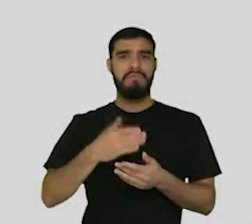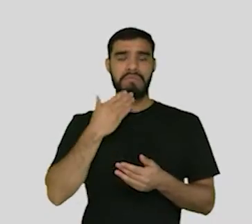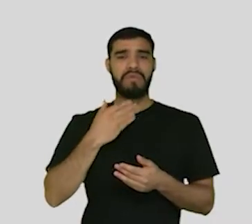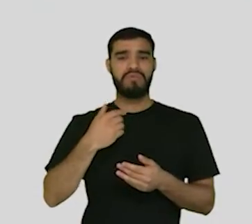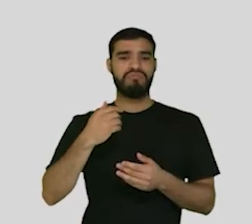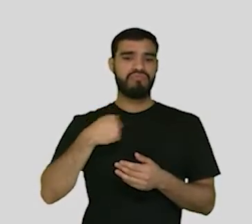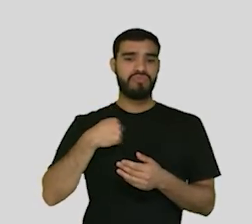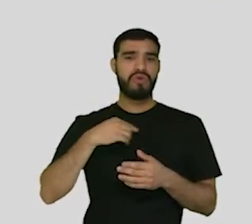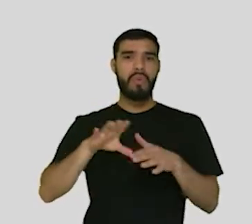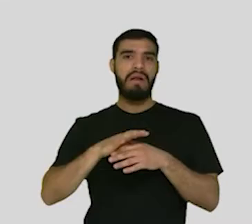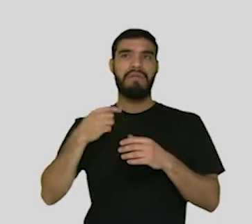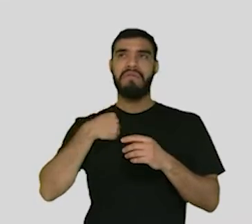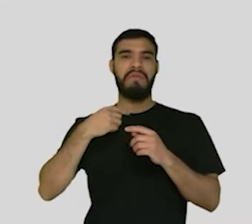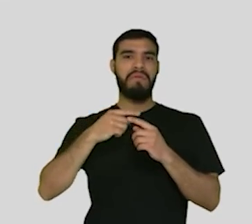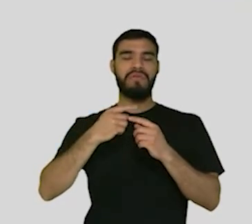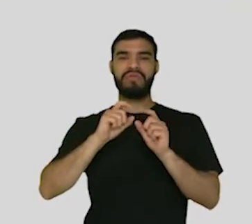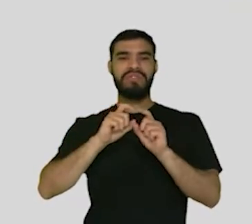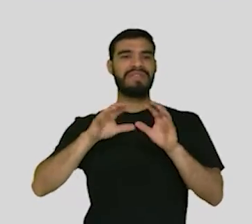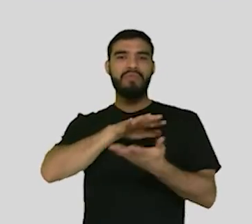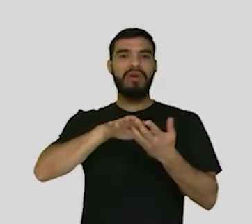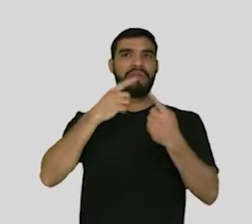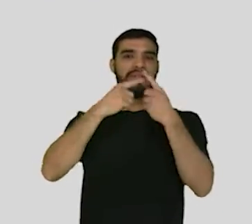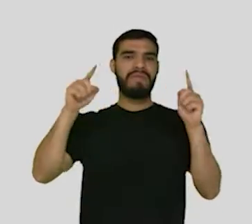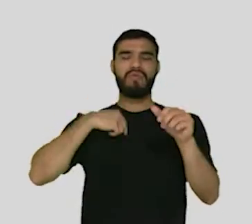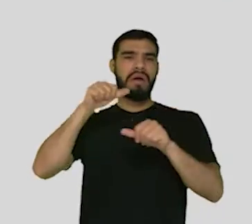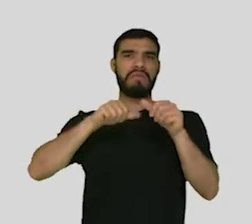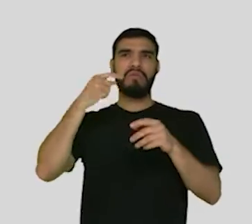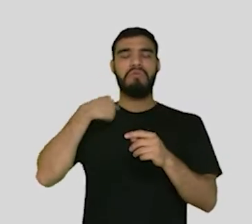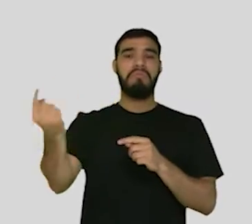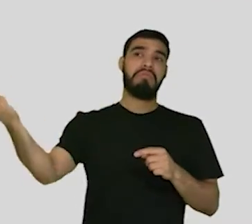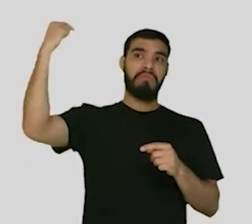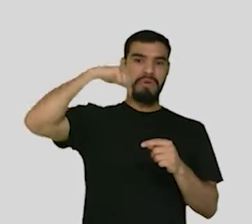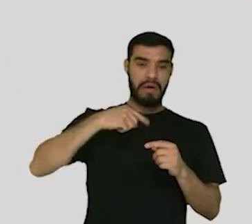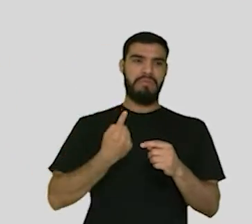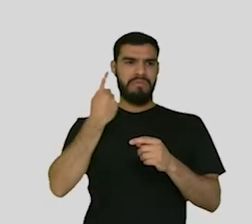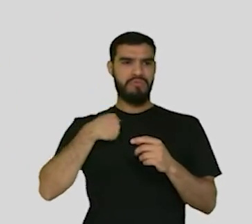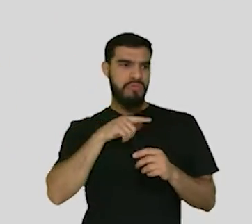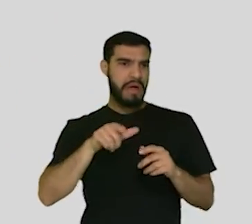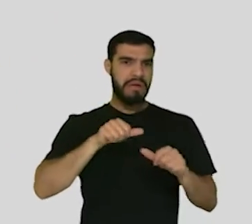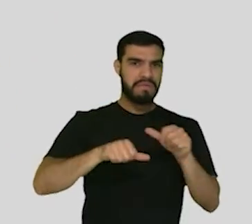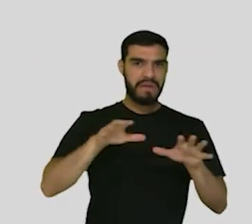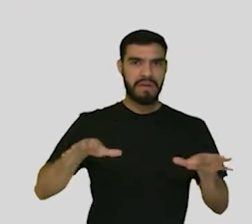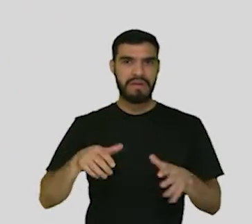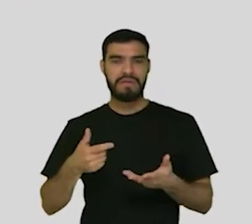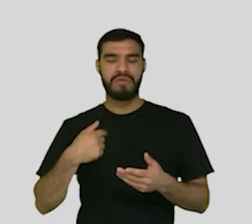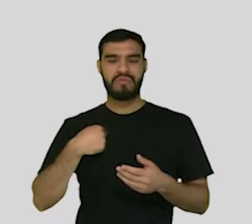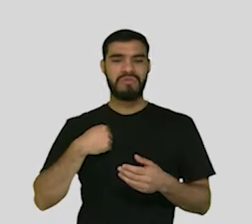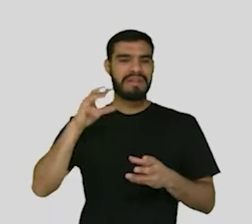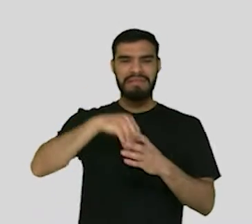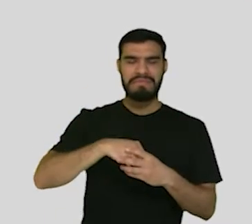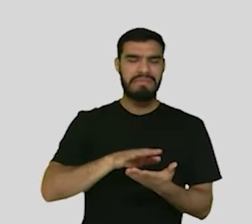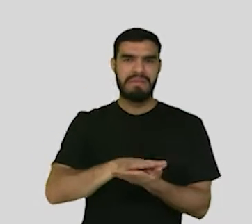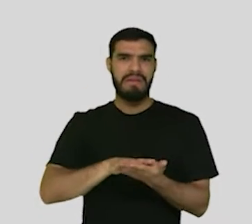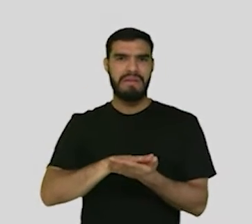activismo a España pe ja emaba cuella allá para si ya era lesbiana, hay